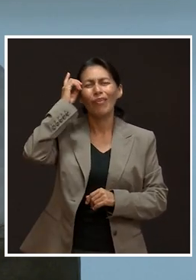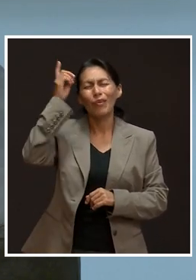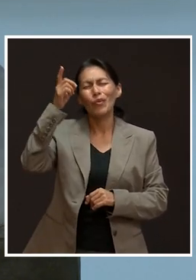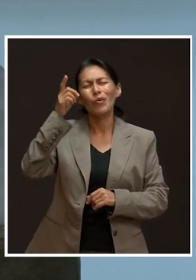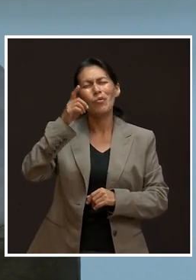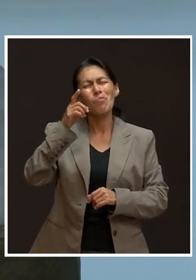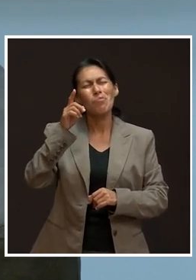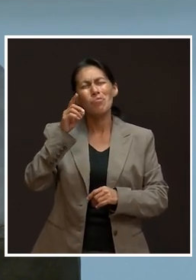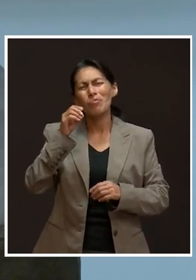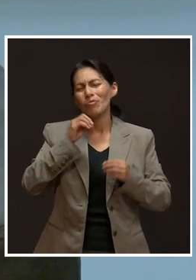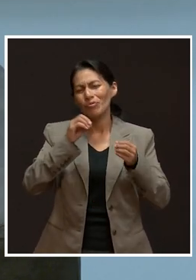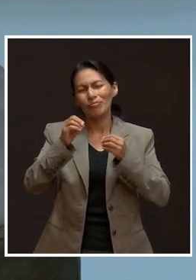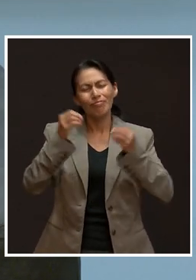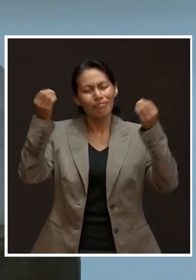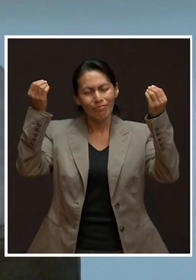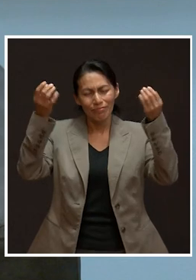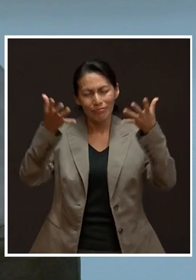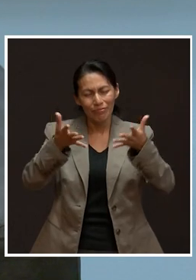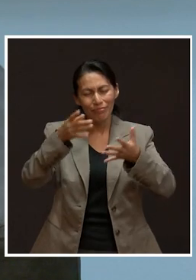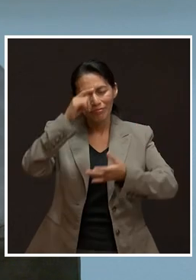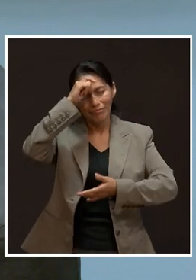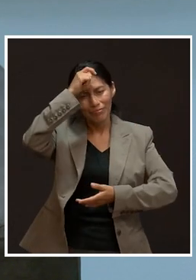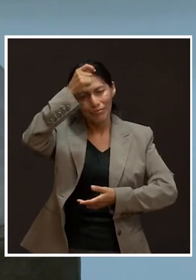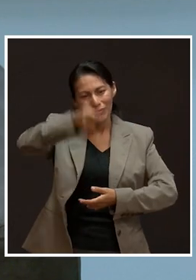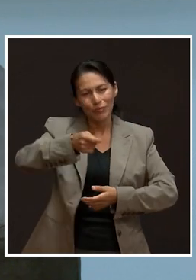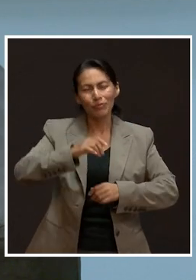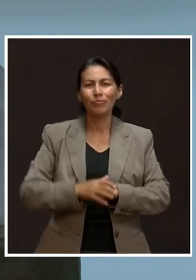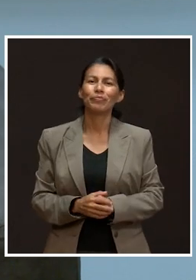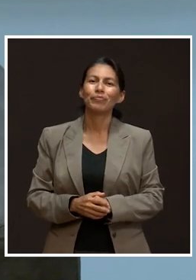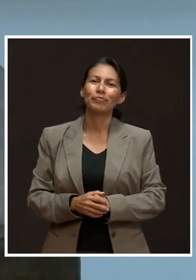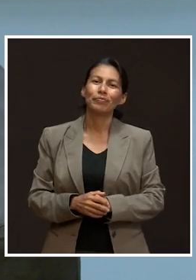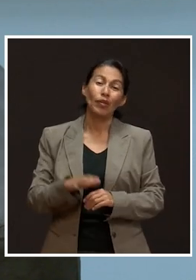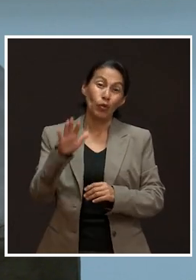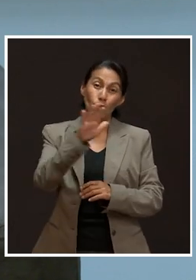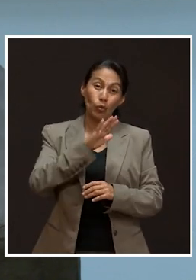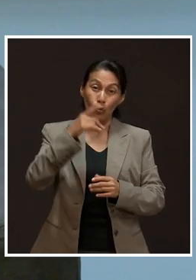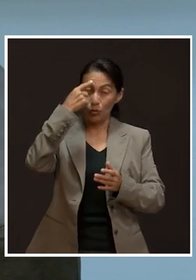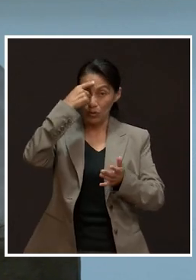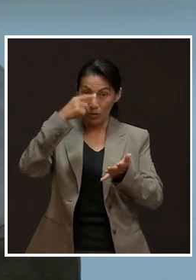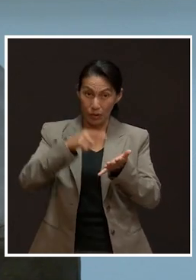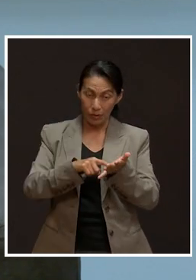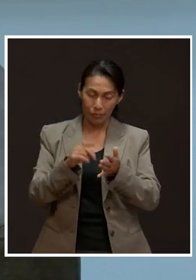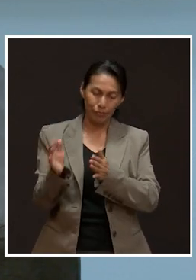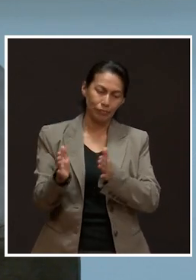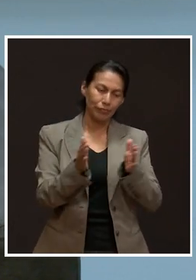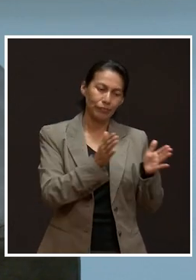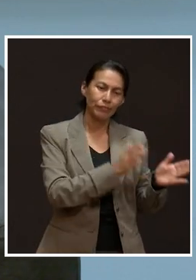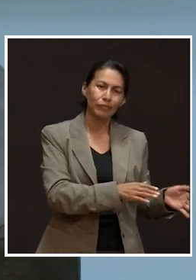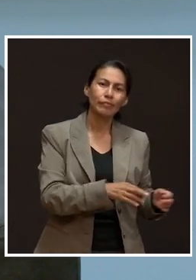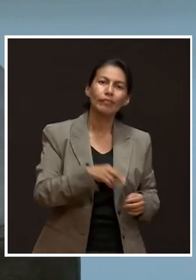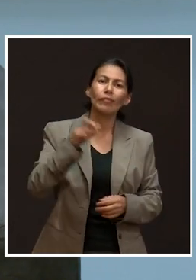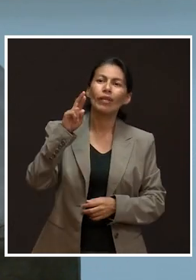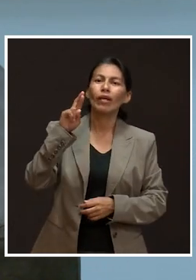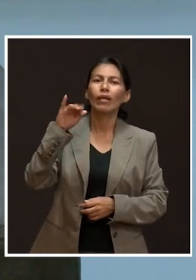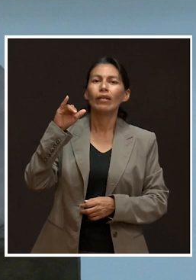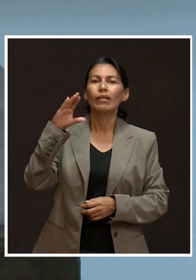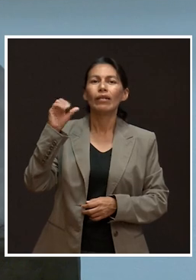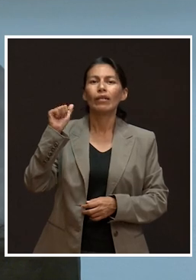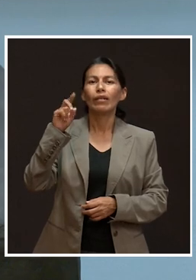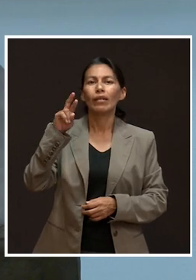Que Dios siga haciendo su obra entre su pueblo. Los que creen.